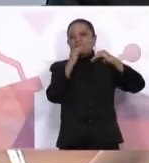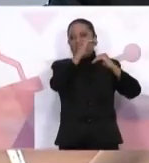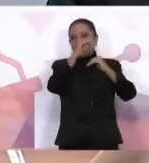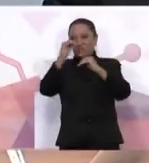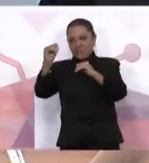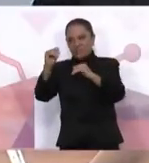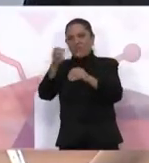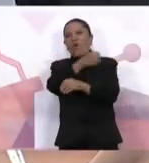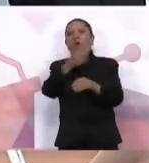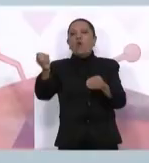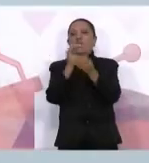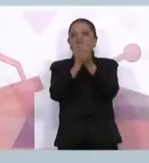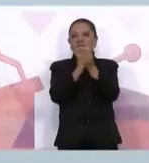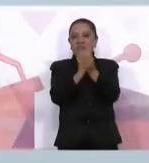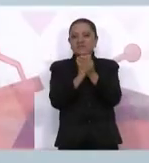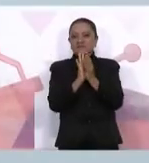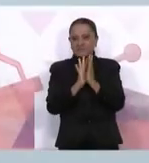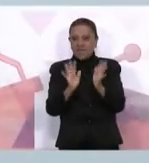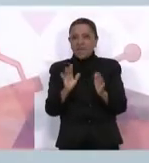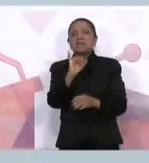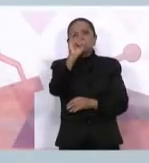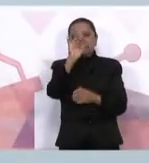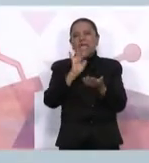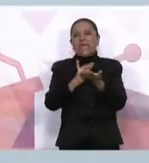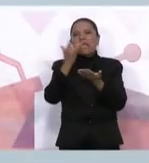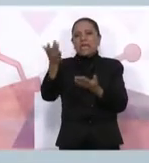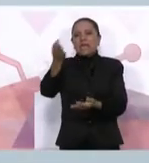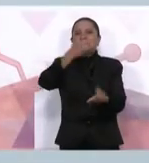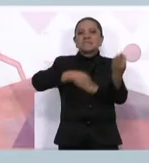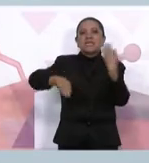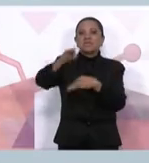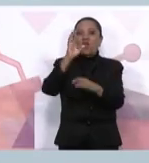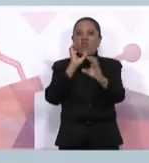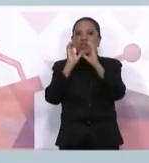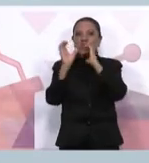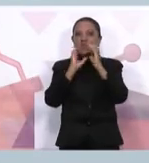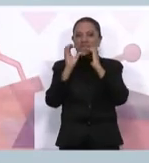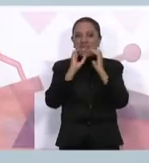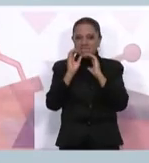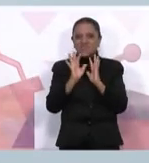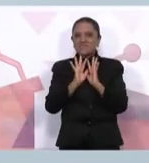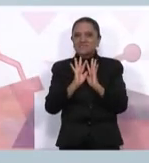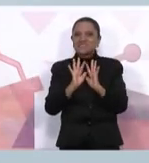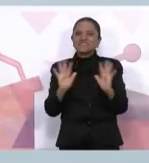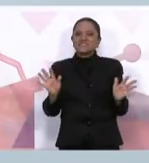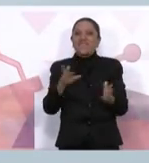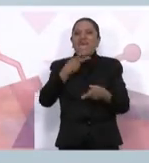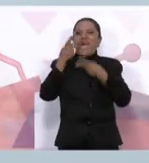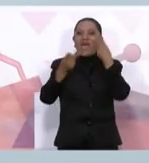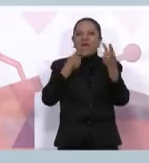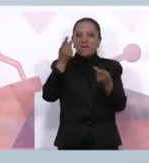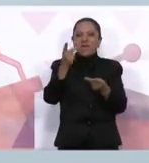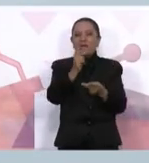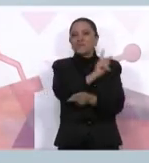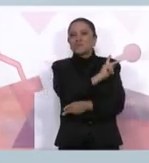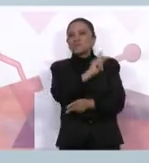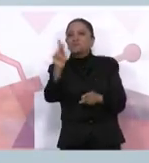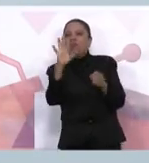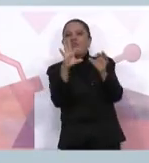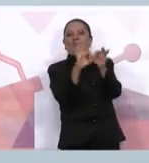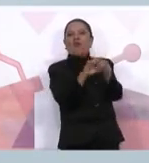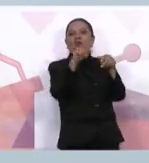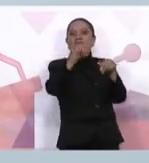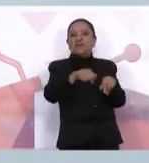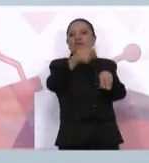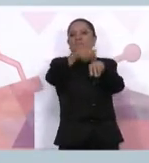y gracias a ver son desde luego pues a todos los medios de comunicación habíamos ya hablado de todos los que se han unido a esta transmisión destacamos